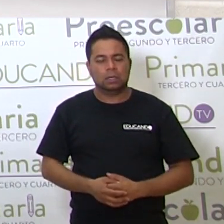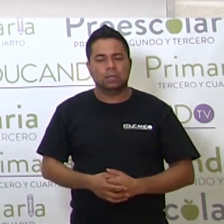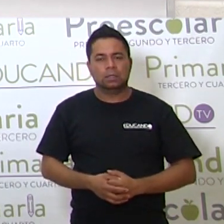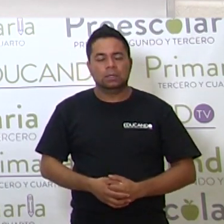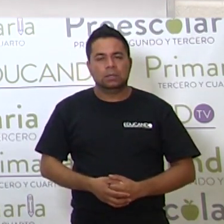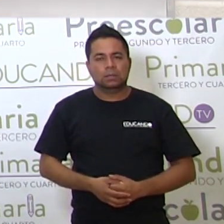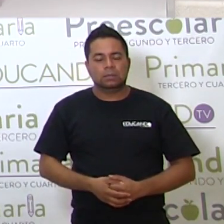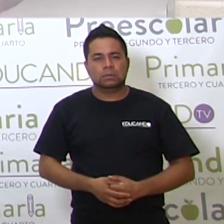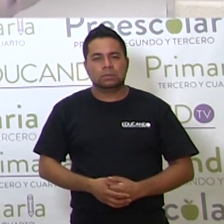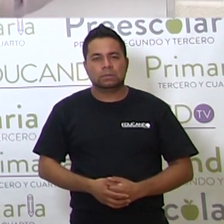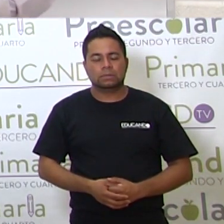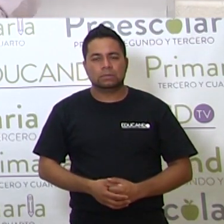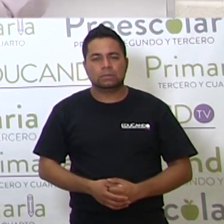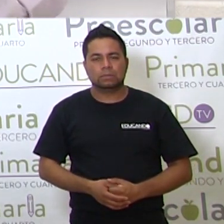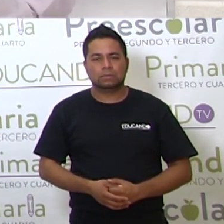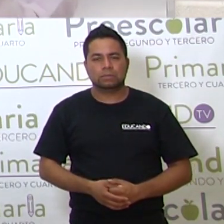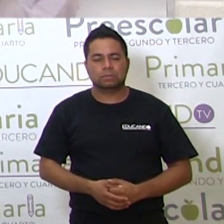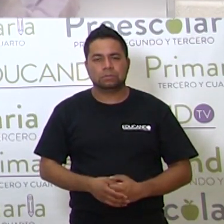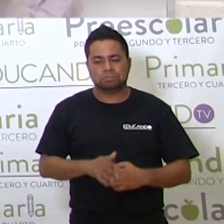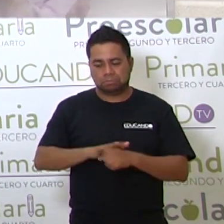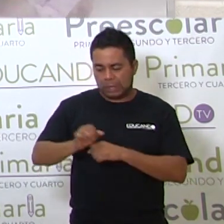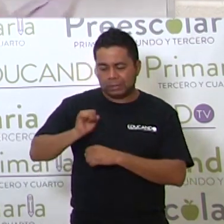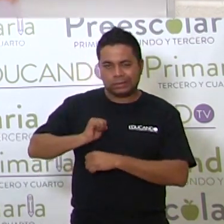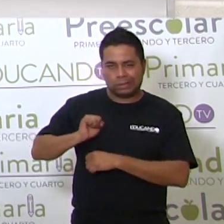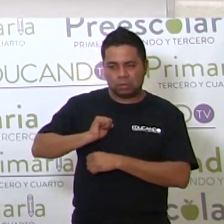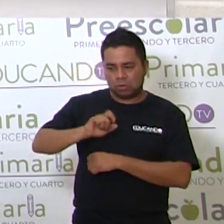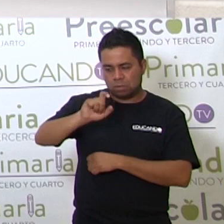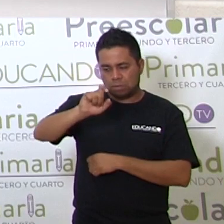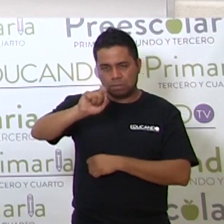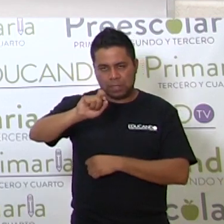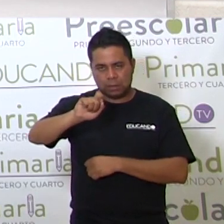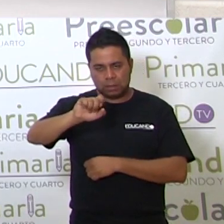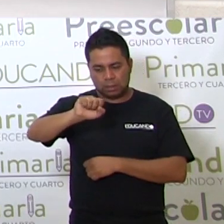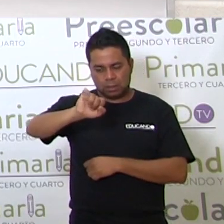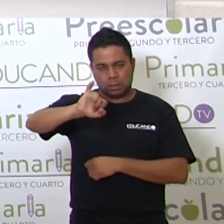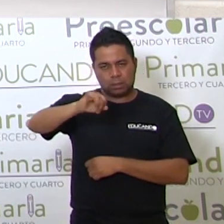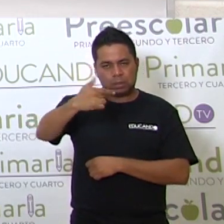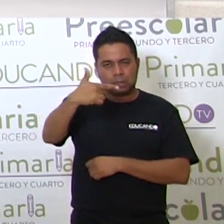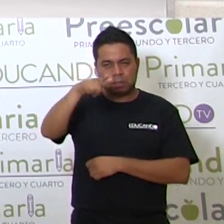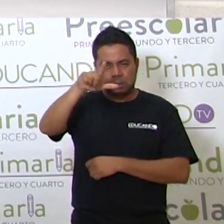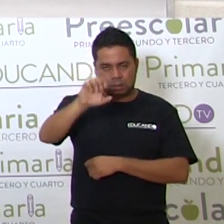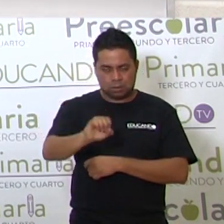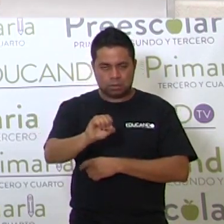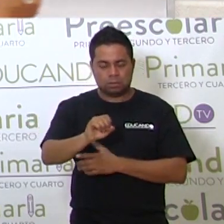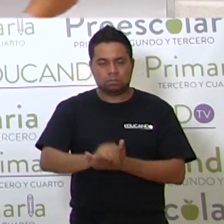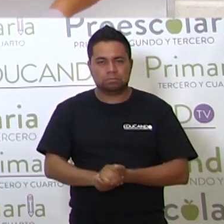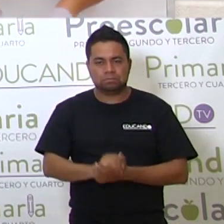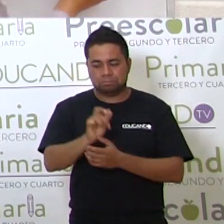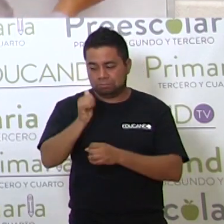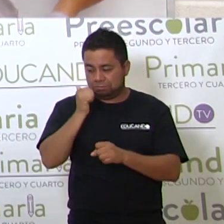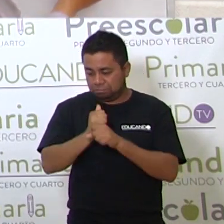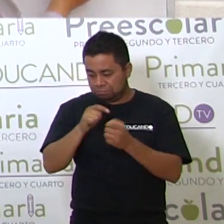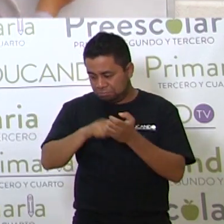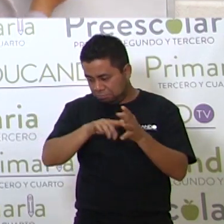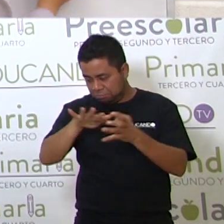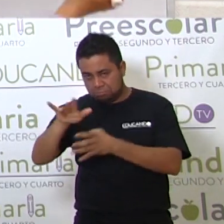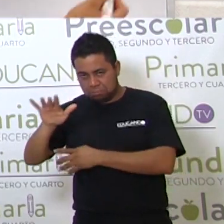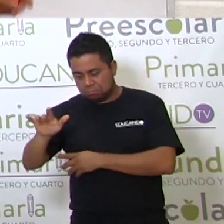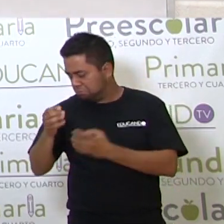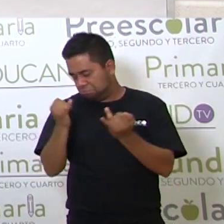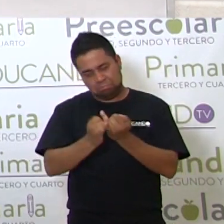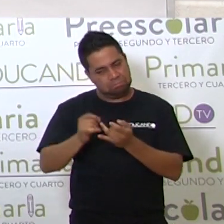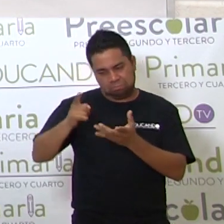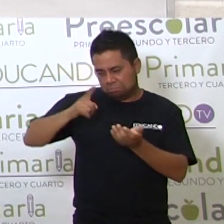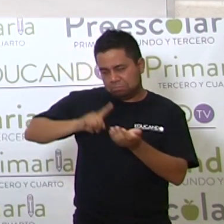Bueno, este otro que es el siglo XX, ¿verdad? La década de los 50 es el siglo